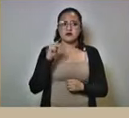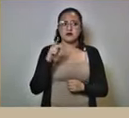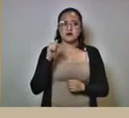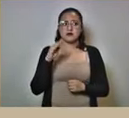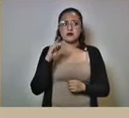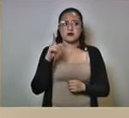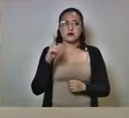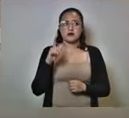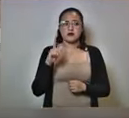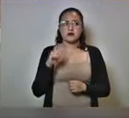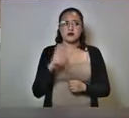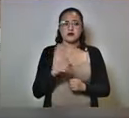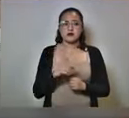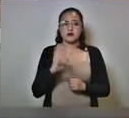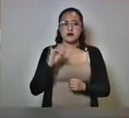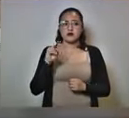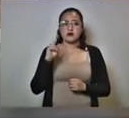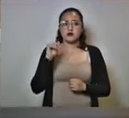Juan Pablo, ¿qué?